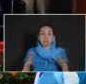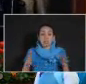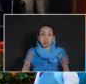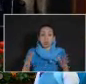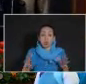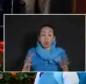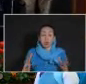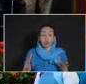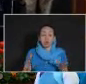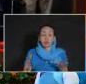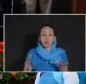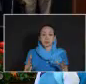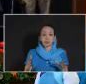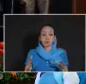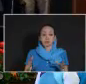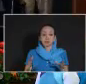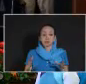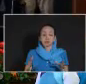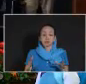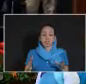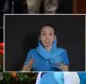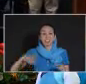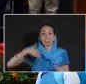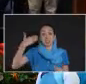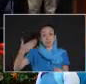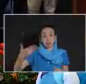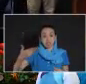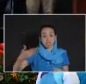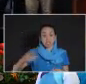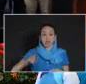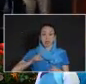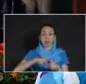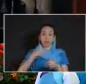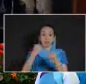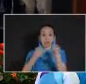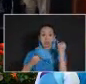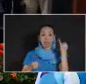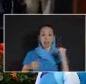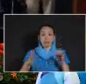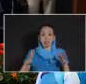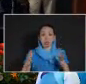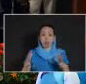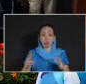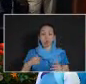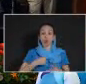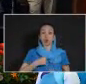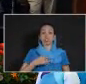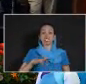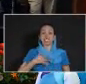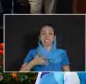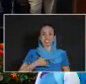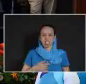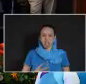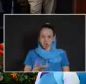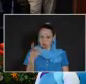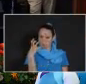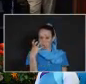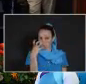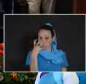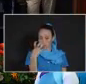que uno siente es miedo. Después, cuando va pasando el miedo, empieza a sentir un cacho de cólera.